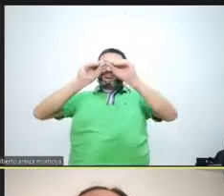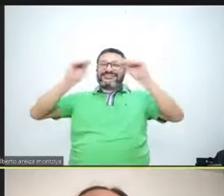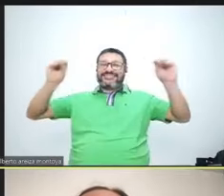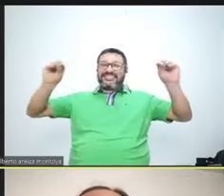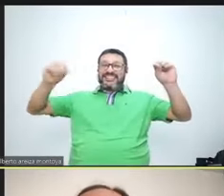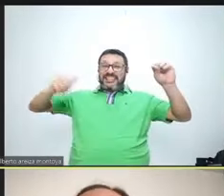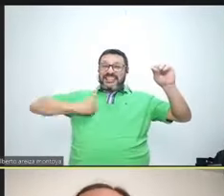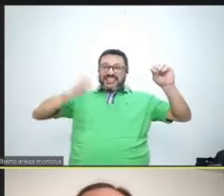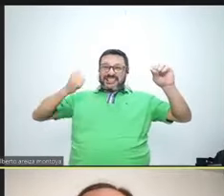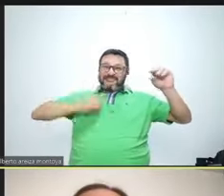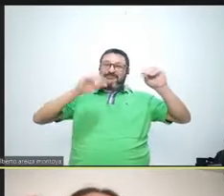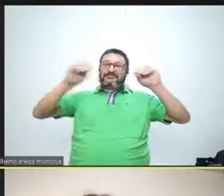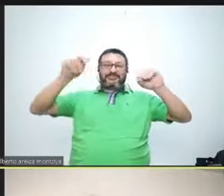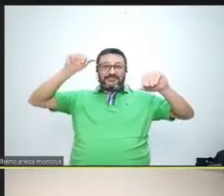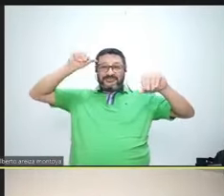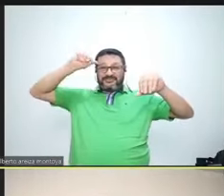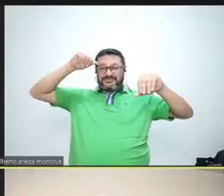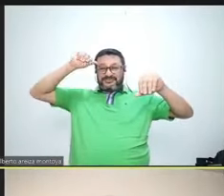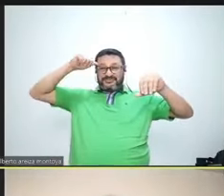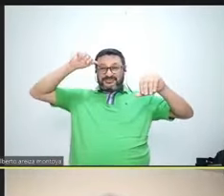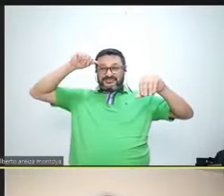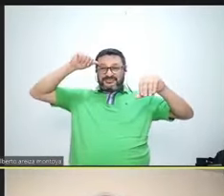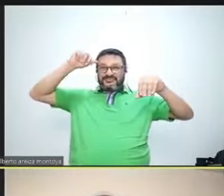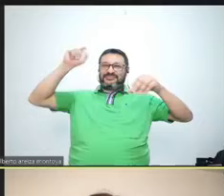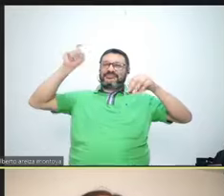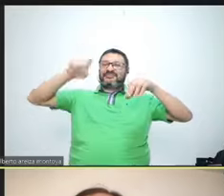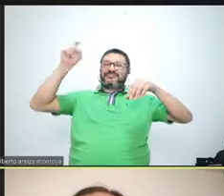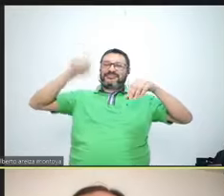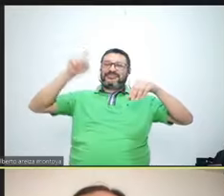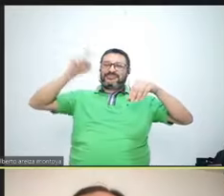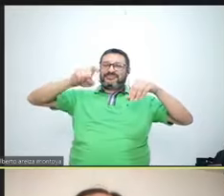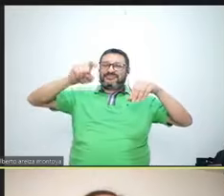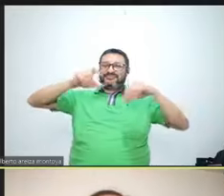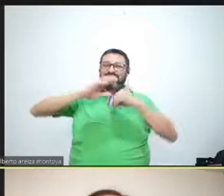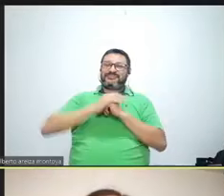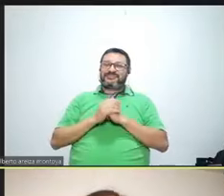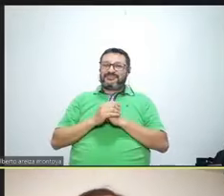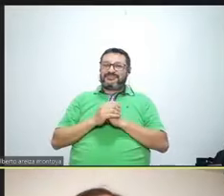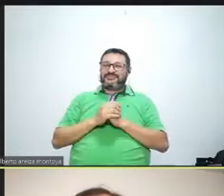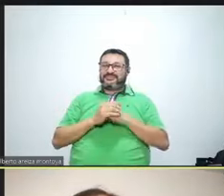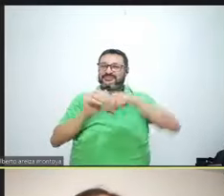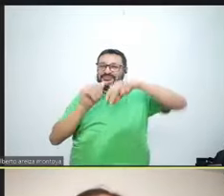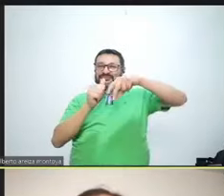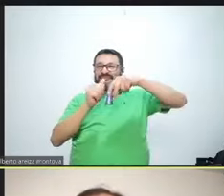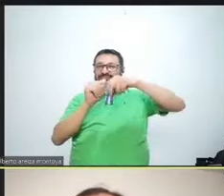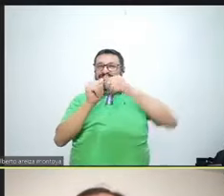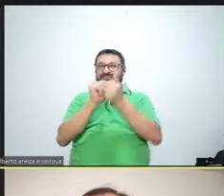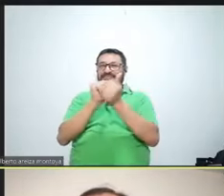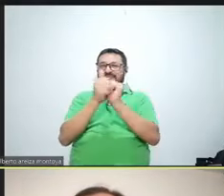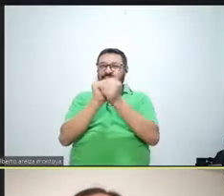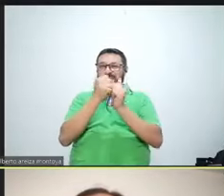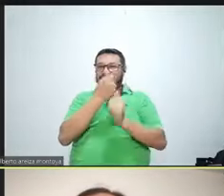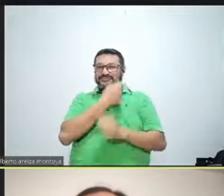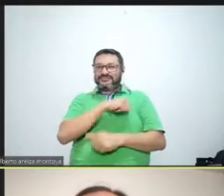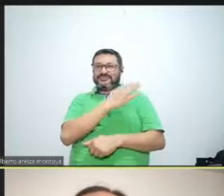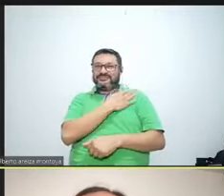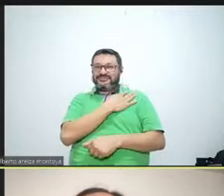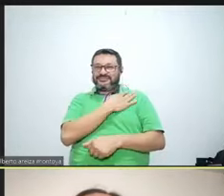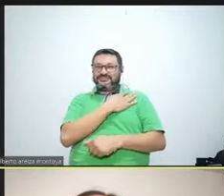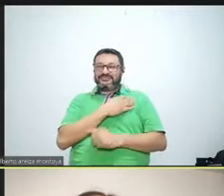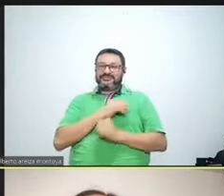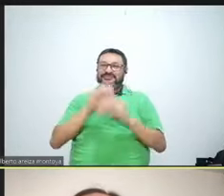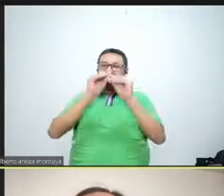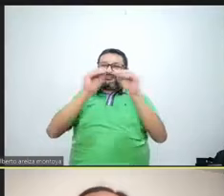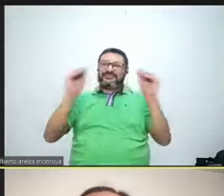de recordarles, uno, darle a la campanita de la página de Paisa Deportes para que cuando estemos transmitiendo en vivo nos les llegue la